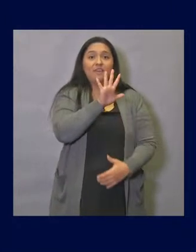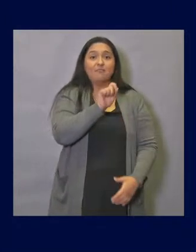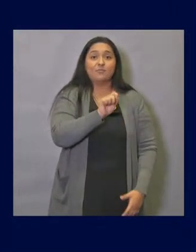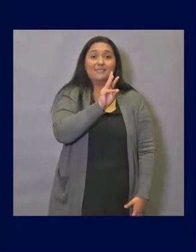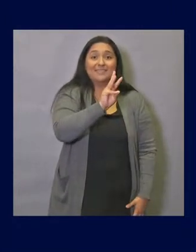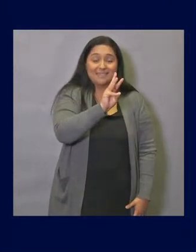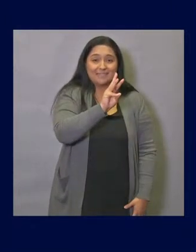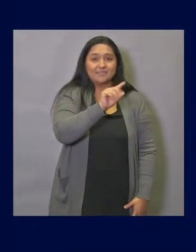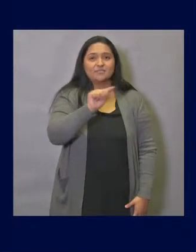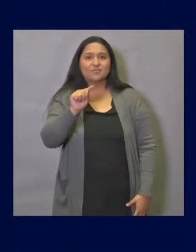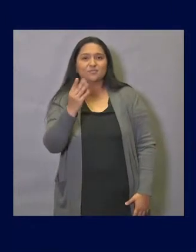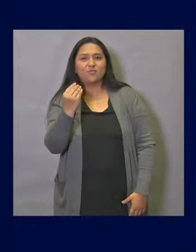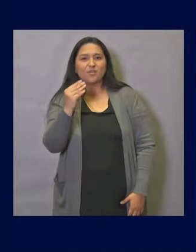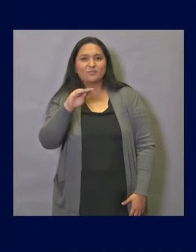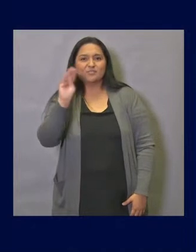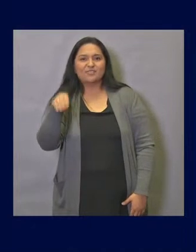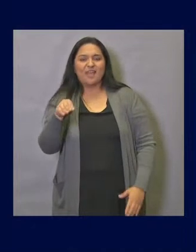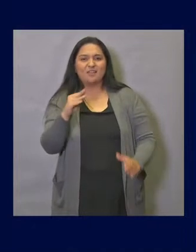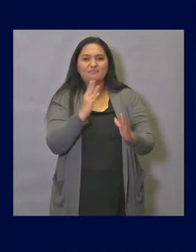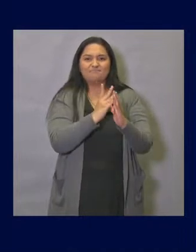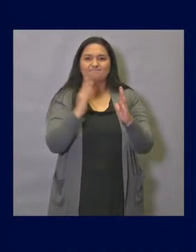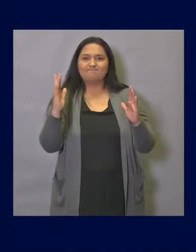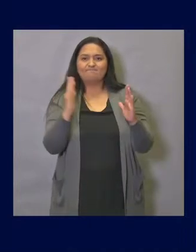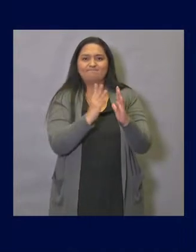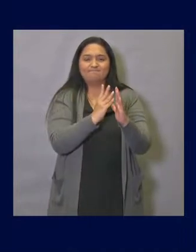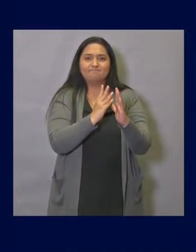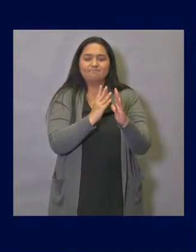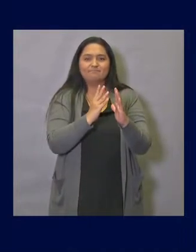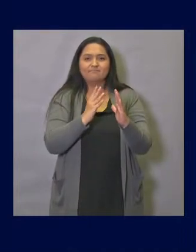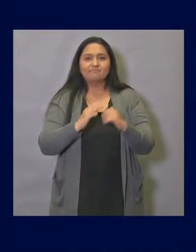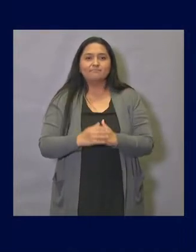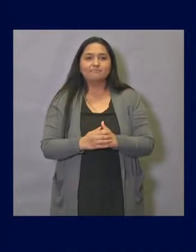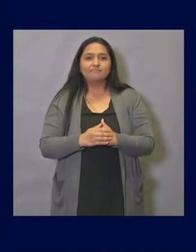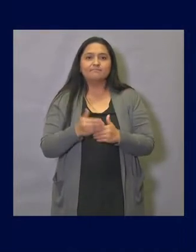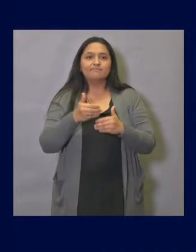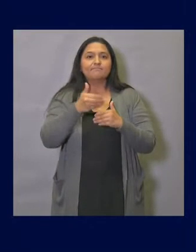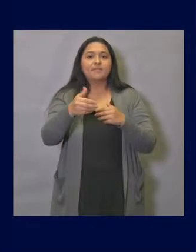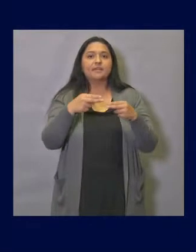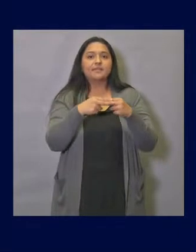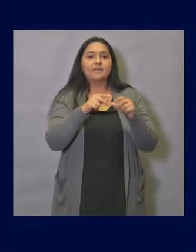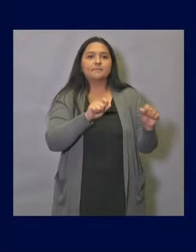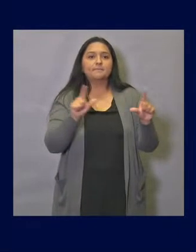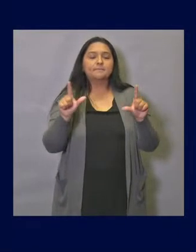6.5% y el 14.7%. Next slide, please.